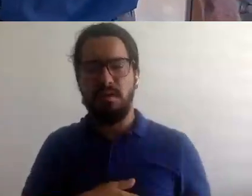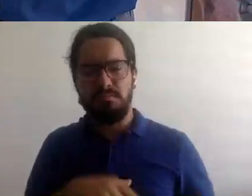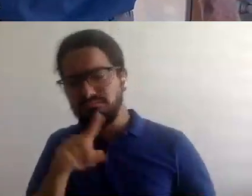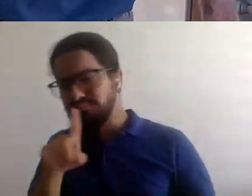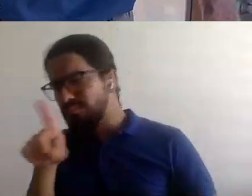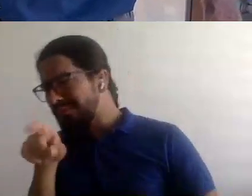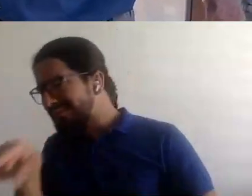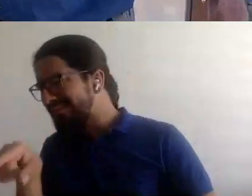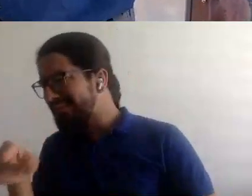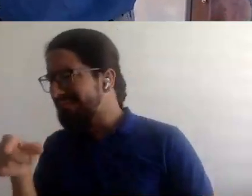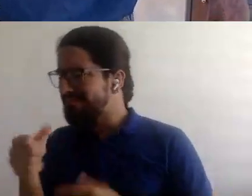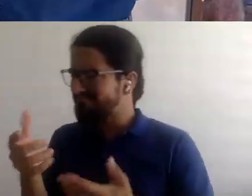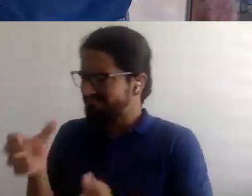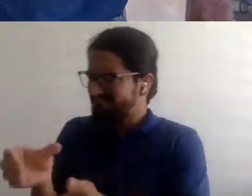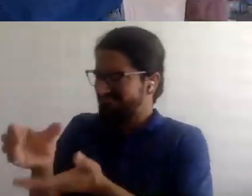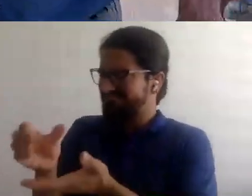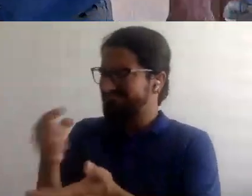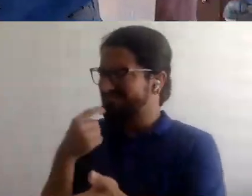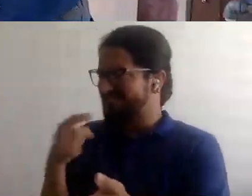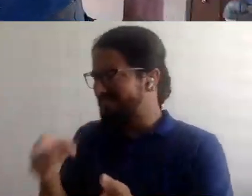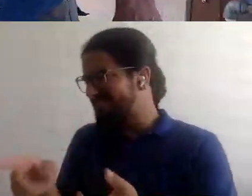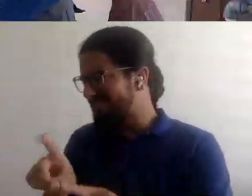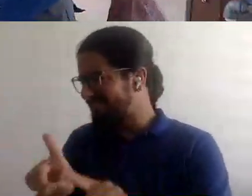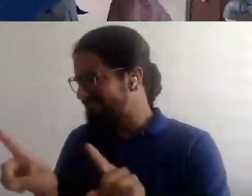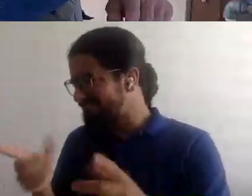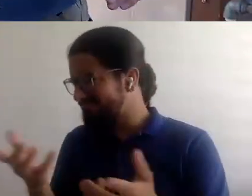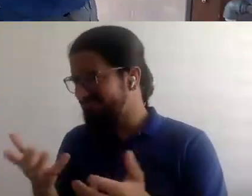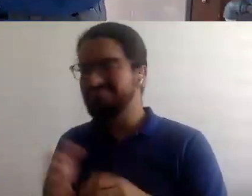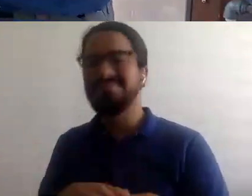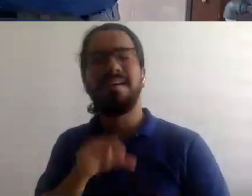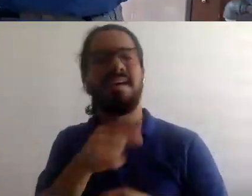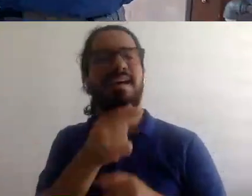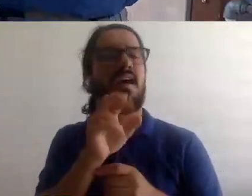ajo. Y ahora we're going to use